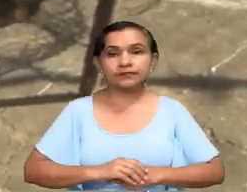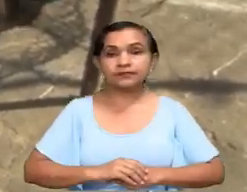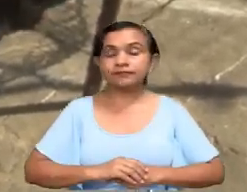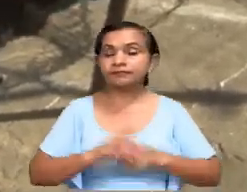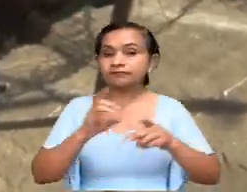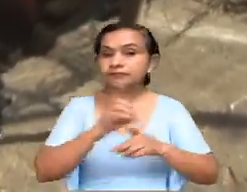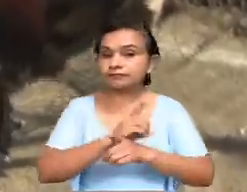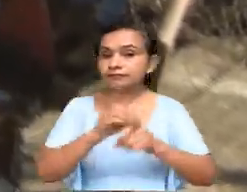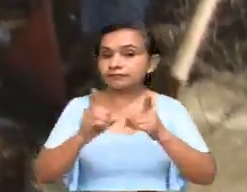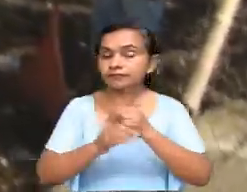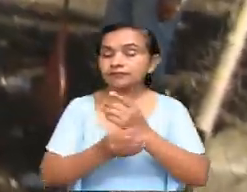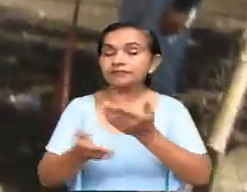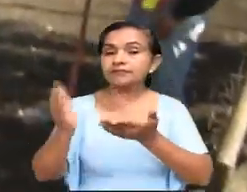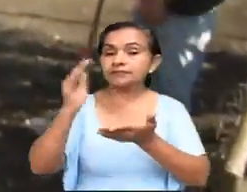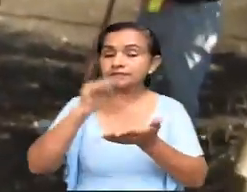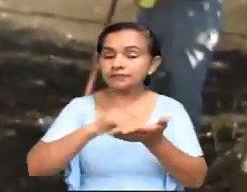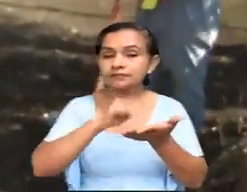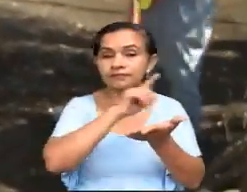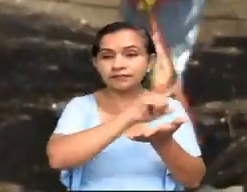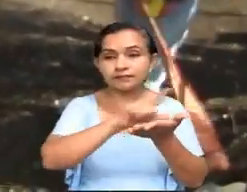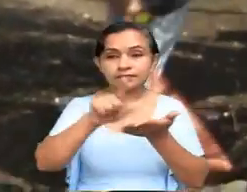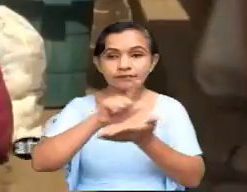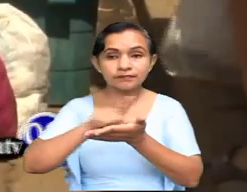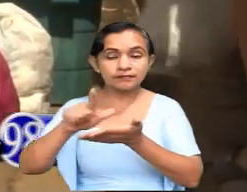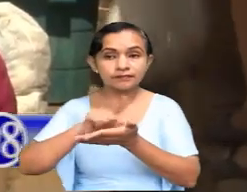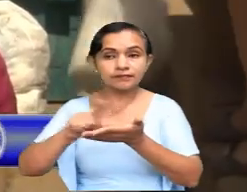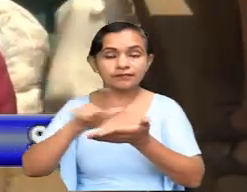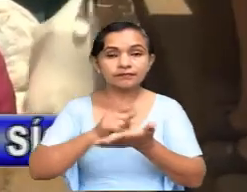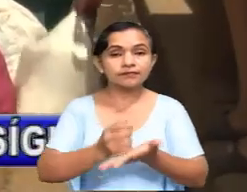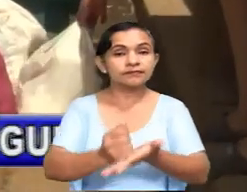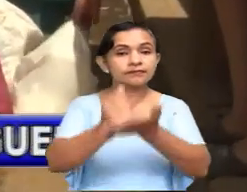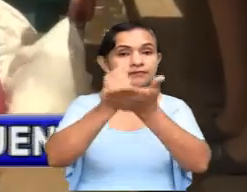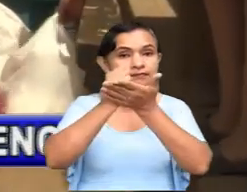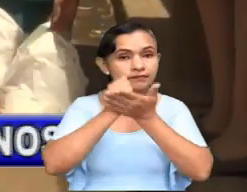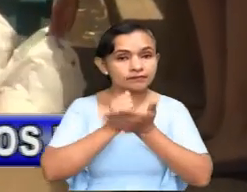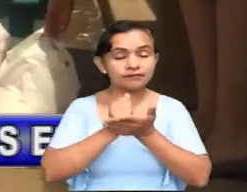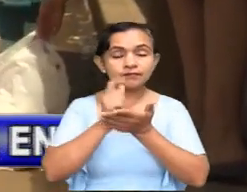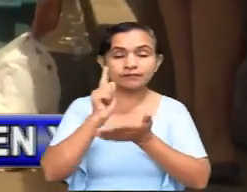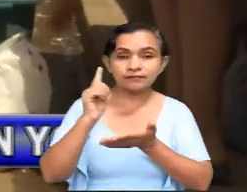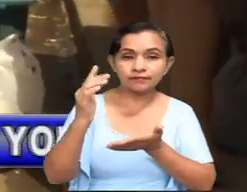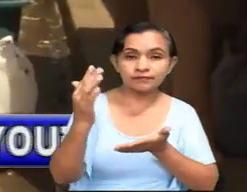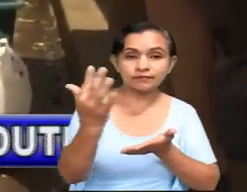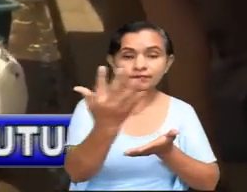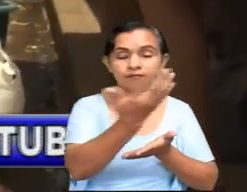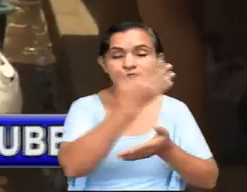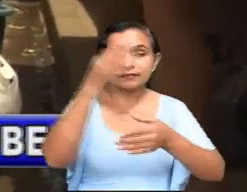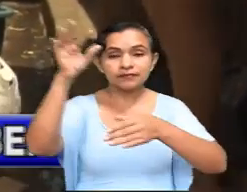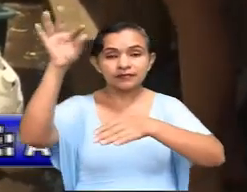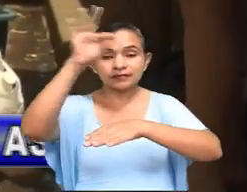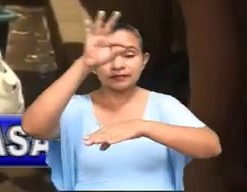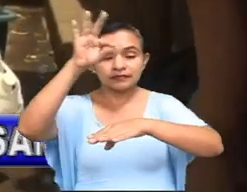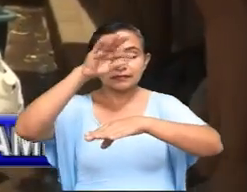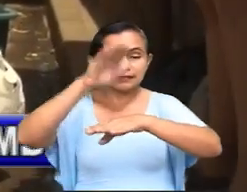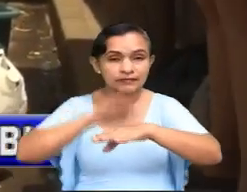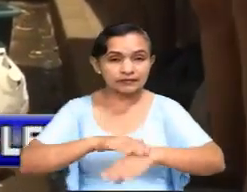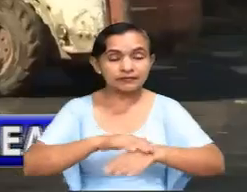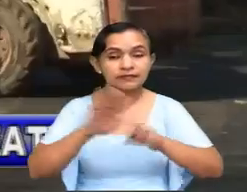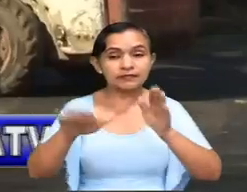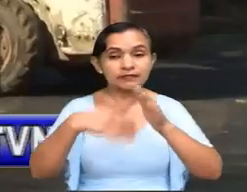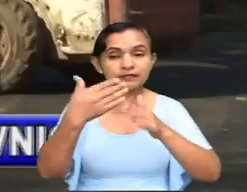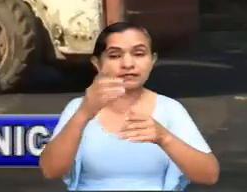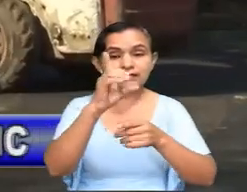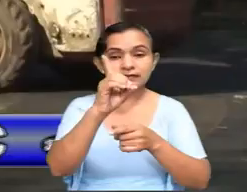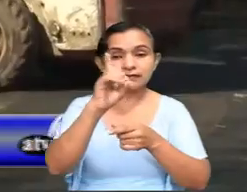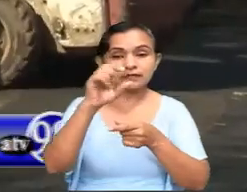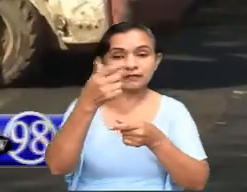Debemos retomar los hábitos de limpieza preventiva, que nos ayuda a eliminar todos los criaderos de zancudos para evitar contagios de dengue,